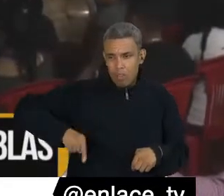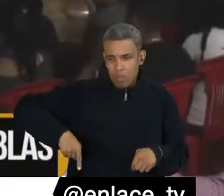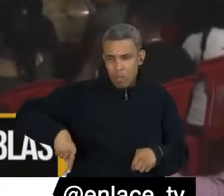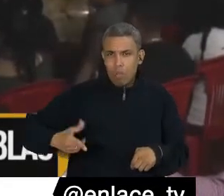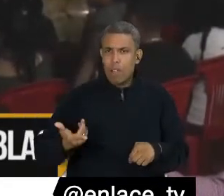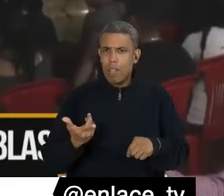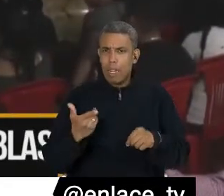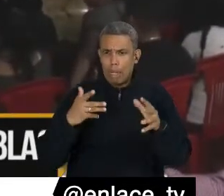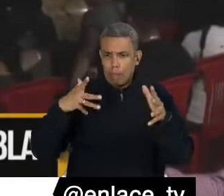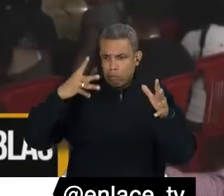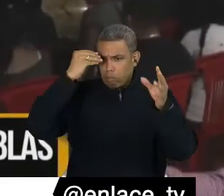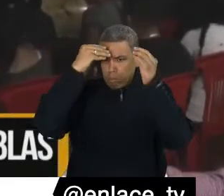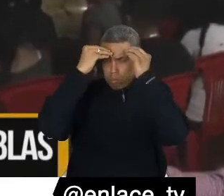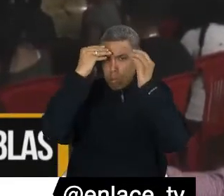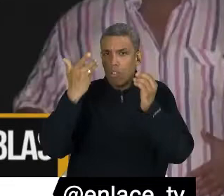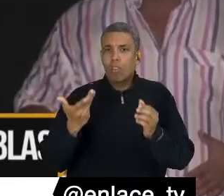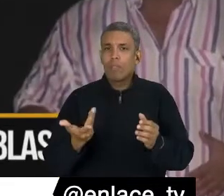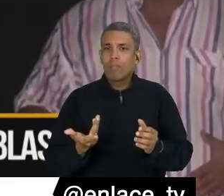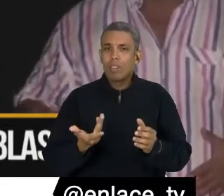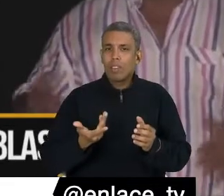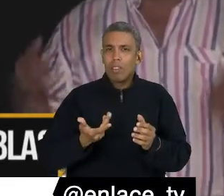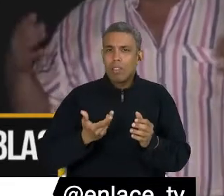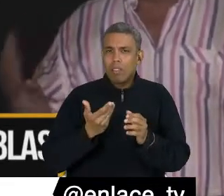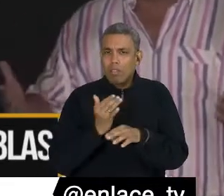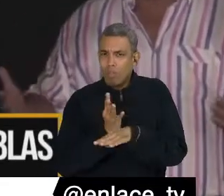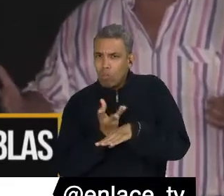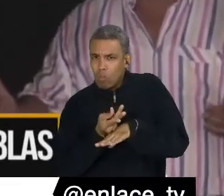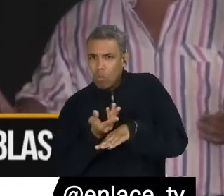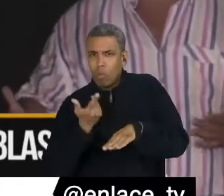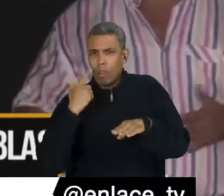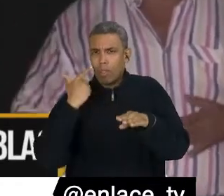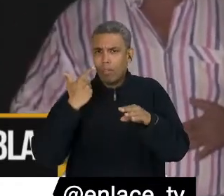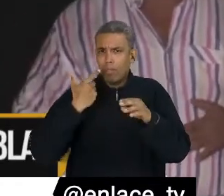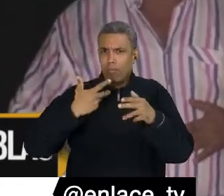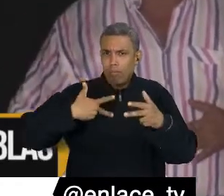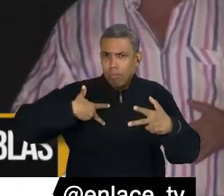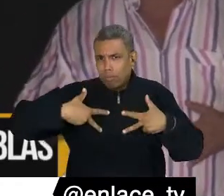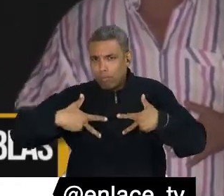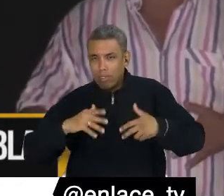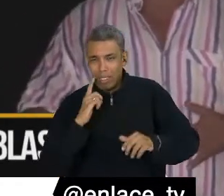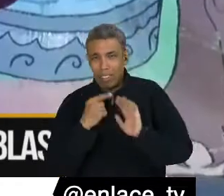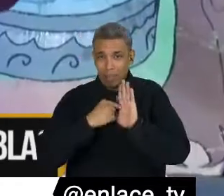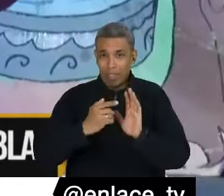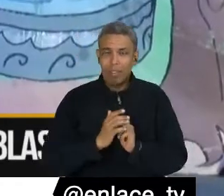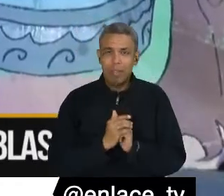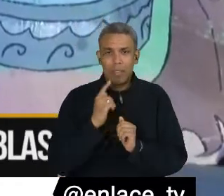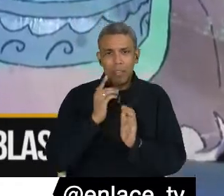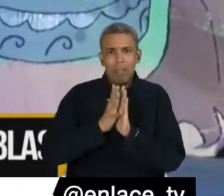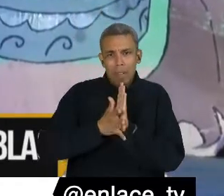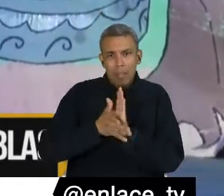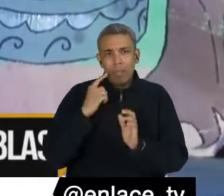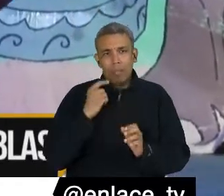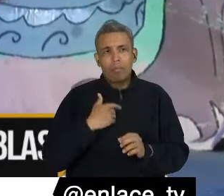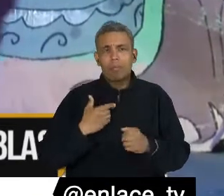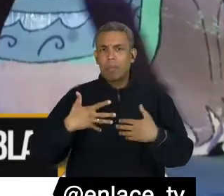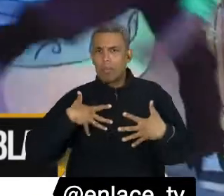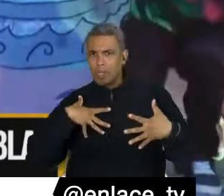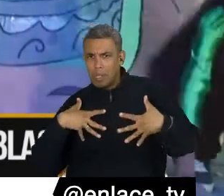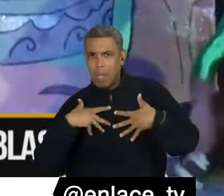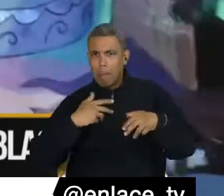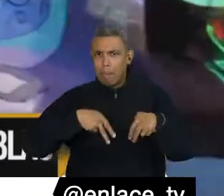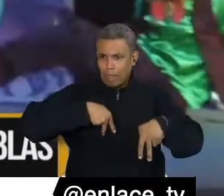presentaciones en los espacios no convencionales como los parques y los polideportivos de las comunas de Barranca Bermeja. Con este tipo de actividades culturales